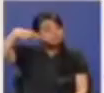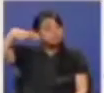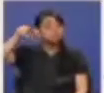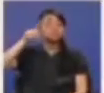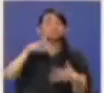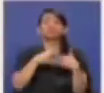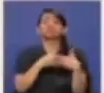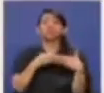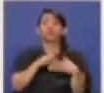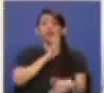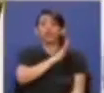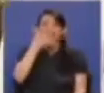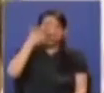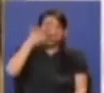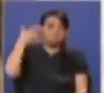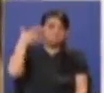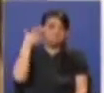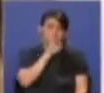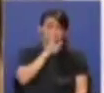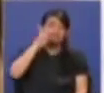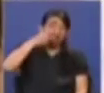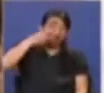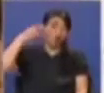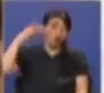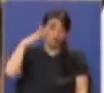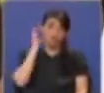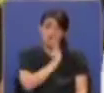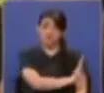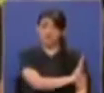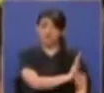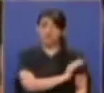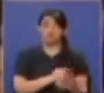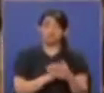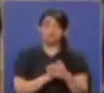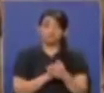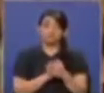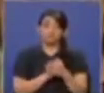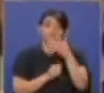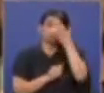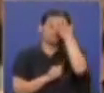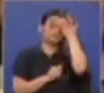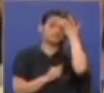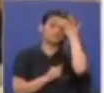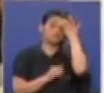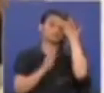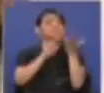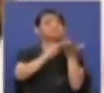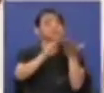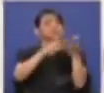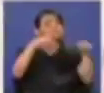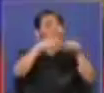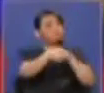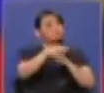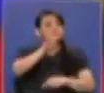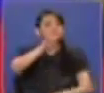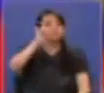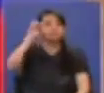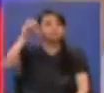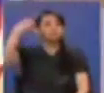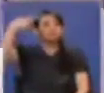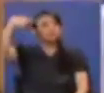dólares en la Amazonía. Es decir, parte de esto casi... Rafael, disculpa que te interrumpa. Son 600 millones de